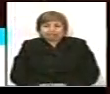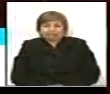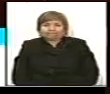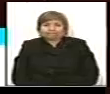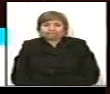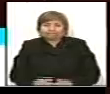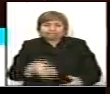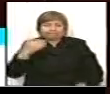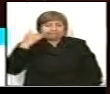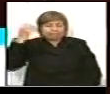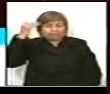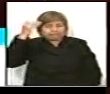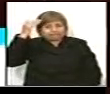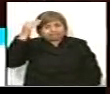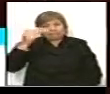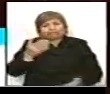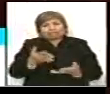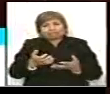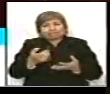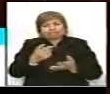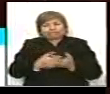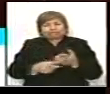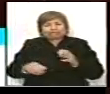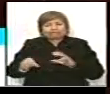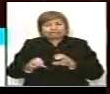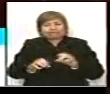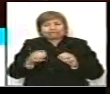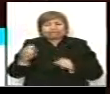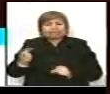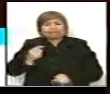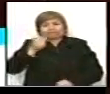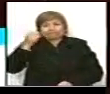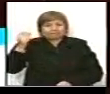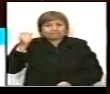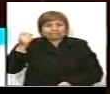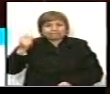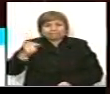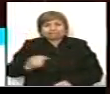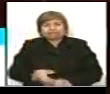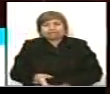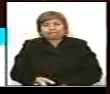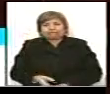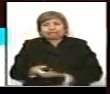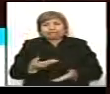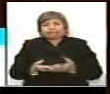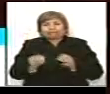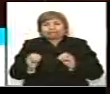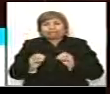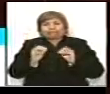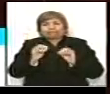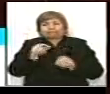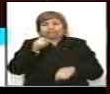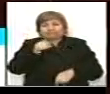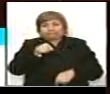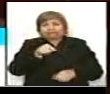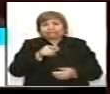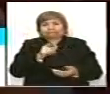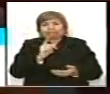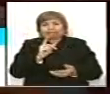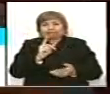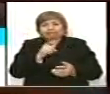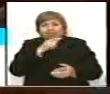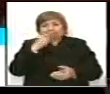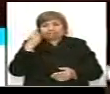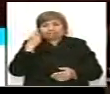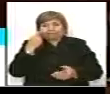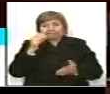de adulta? ¿Qué quería hacer? ¿Qué quería lograr? Y pónganlo ahí. Y una vez